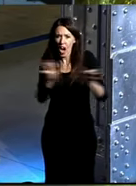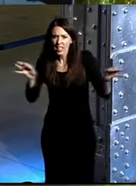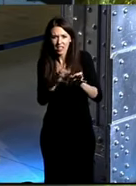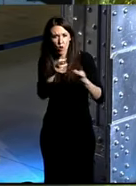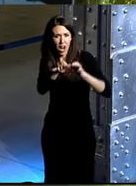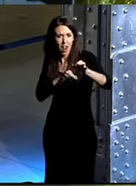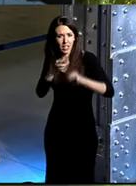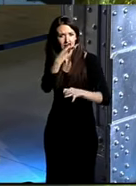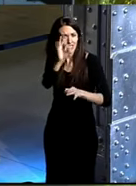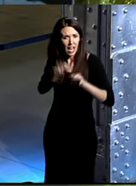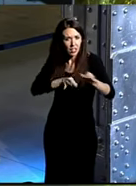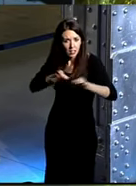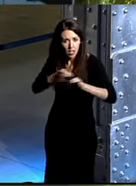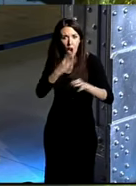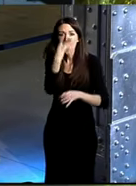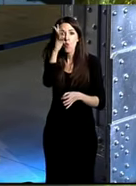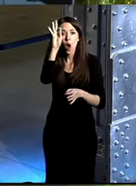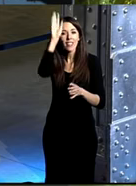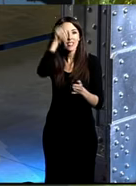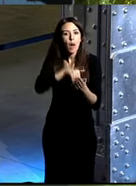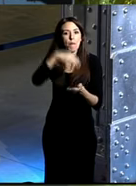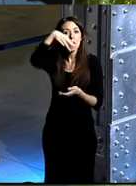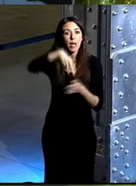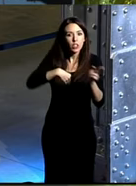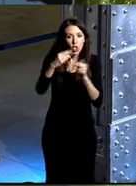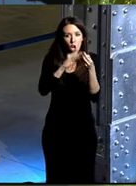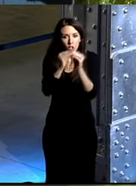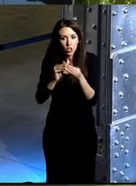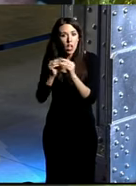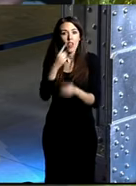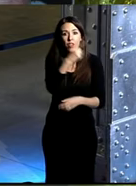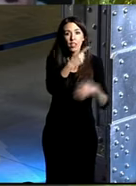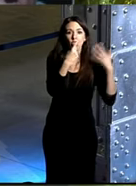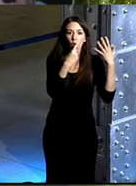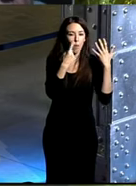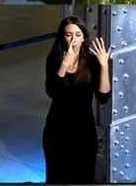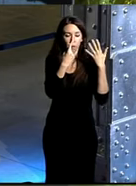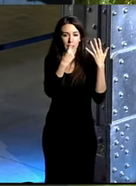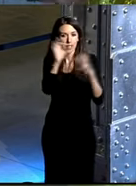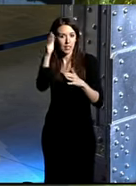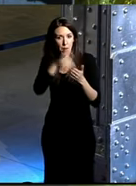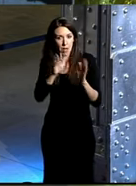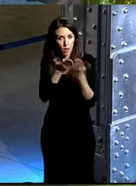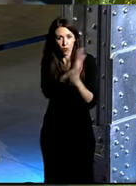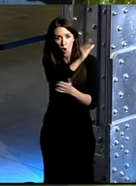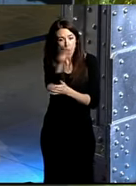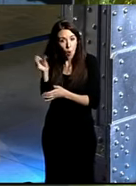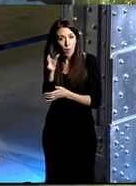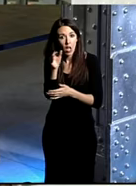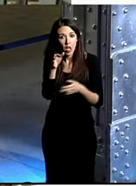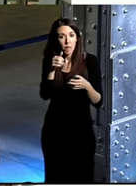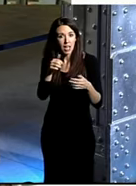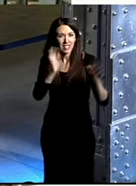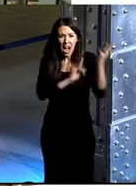ancho, 40.000 metros construidos, 126.000 volúmenes y 25.000 metros alrededor